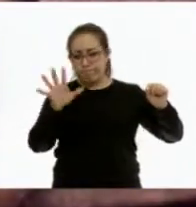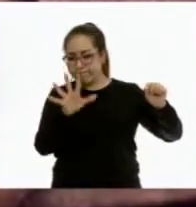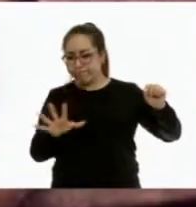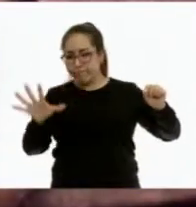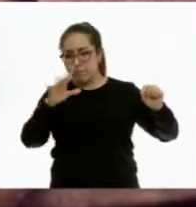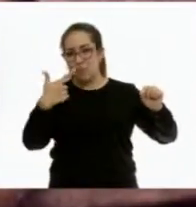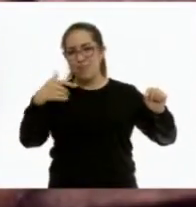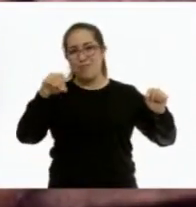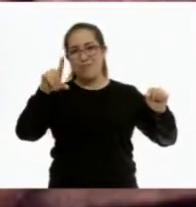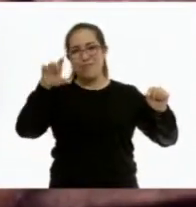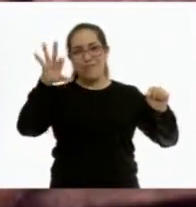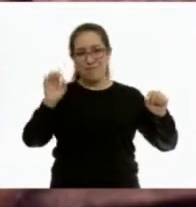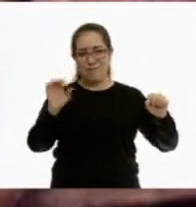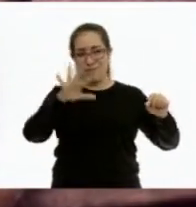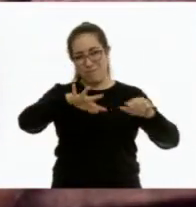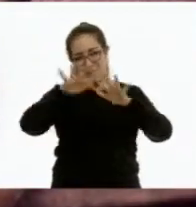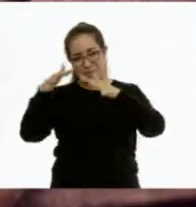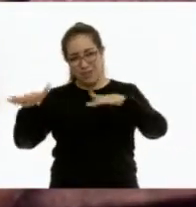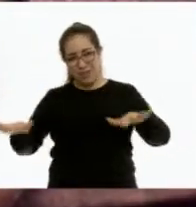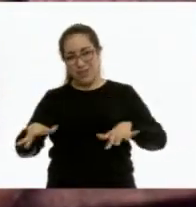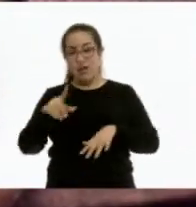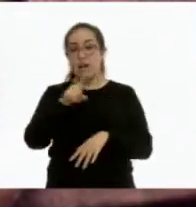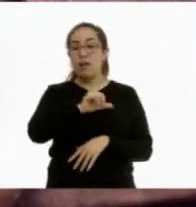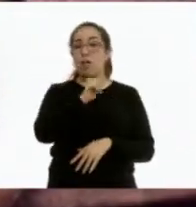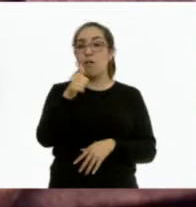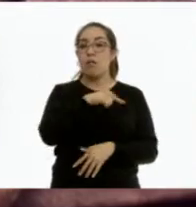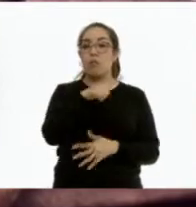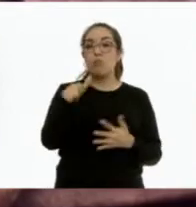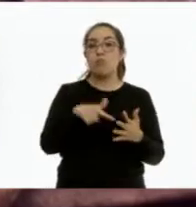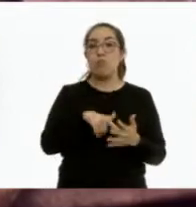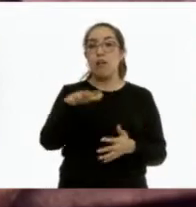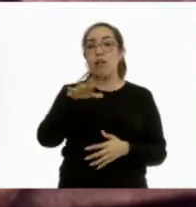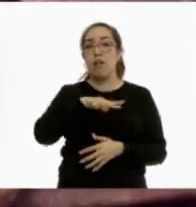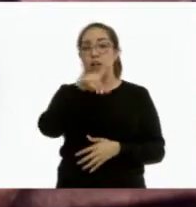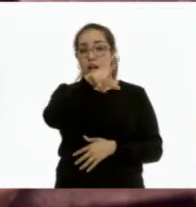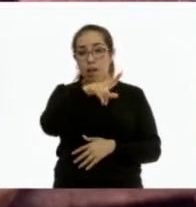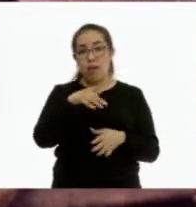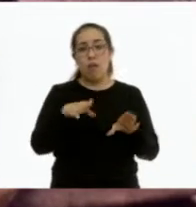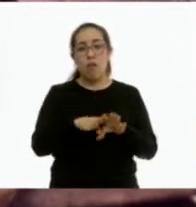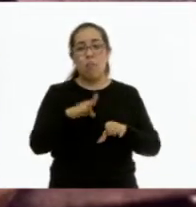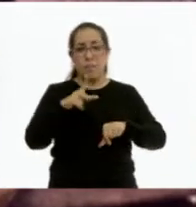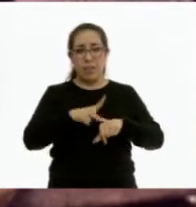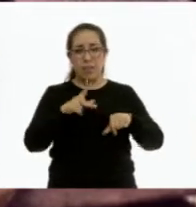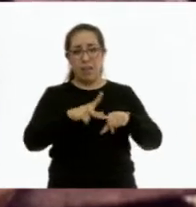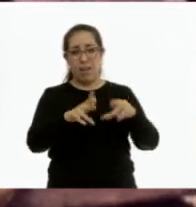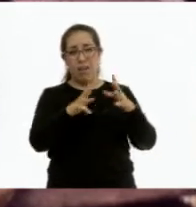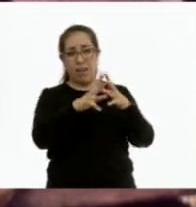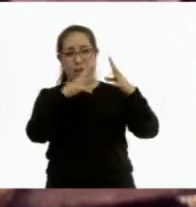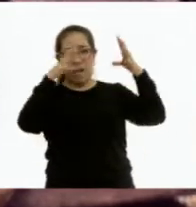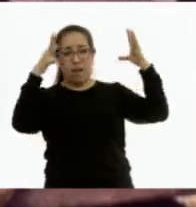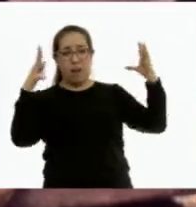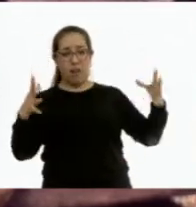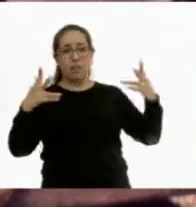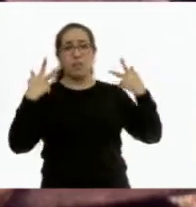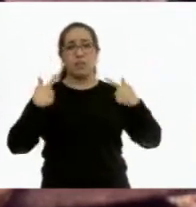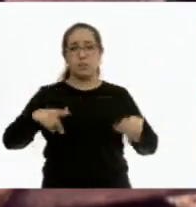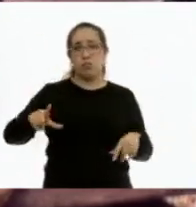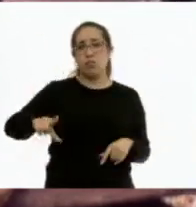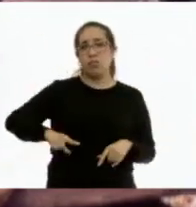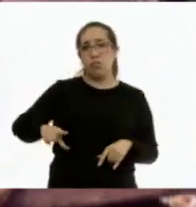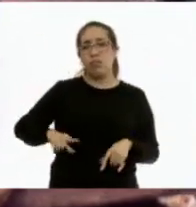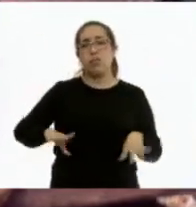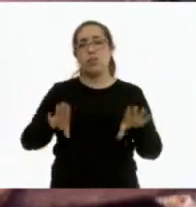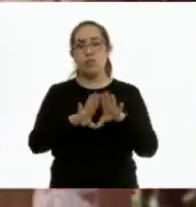En San Lorenzo, las esculturas de mayor tamaño son los tronos, desde los cuales los gobernantes presidieron ceremonias